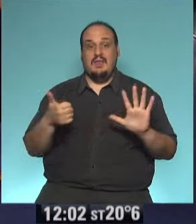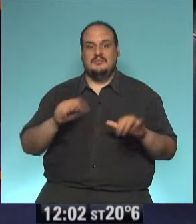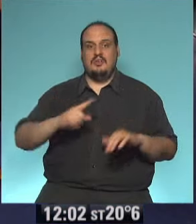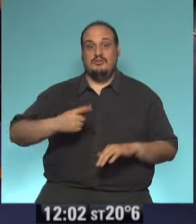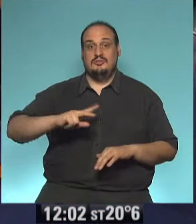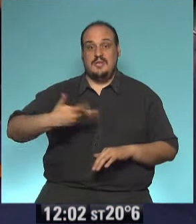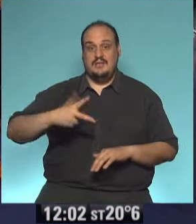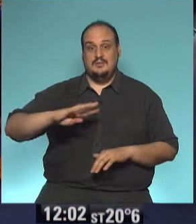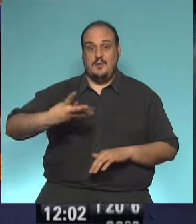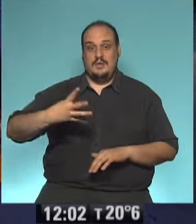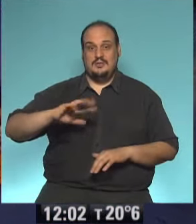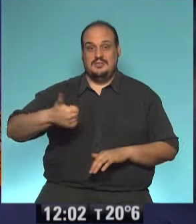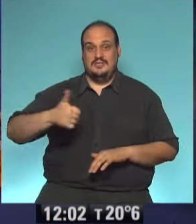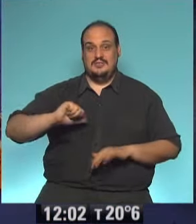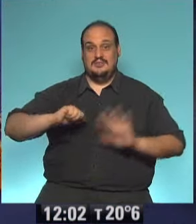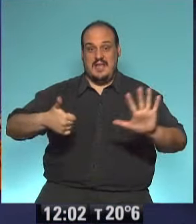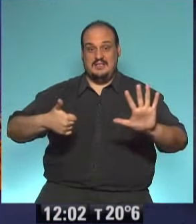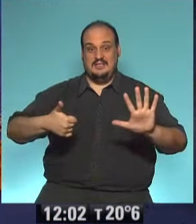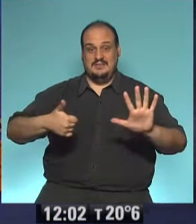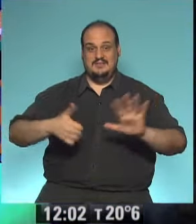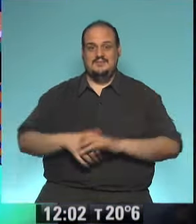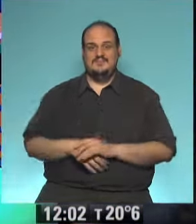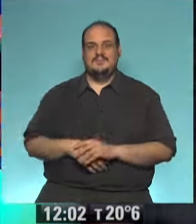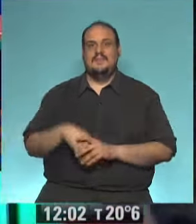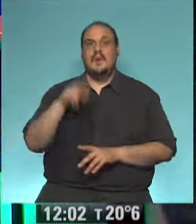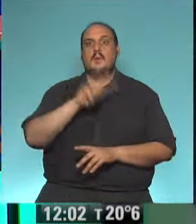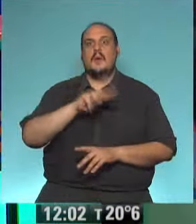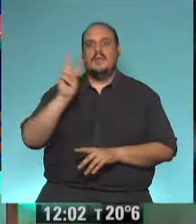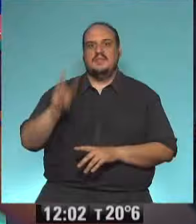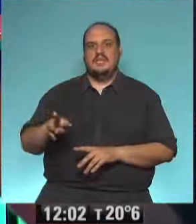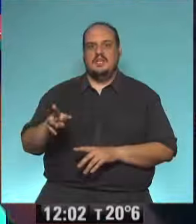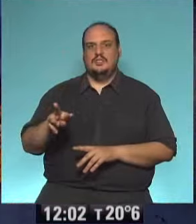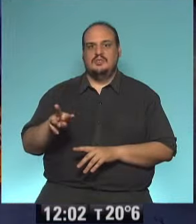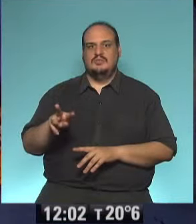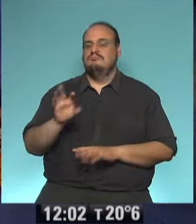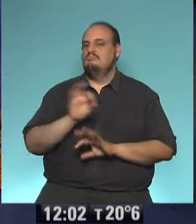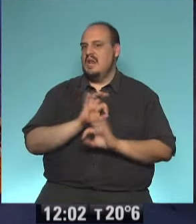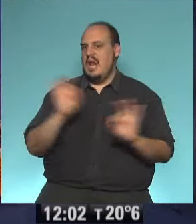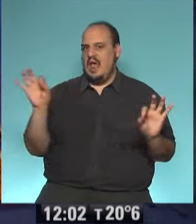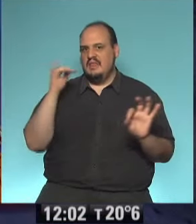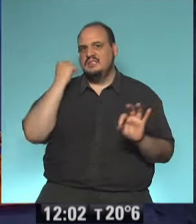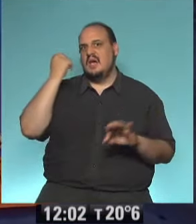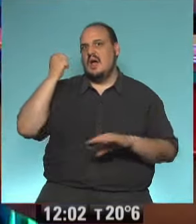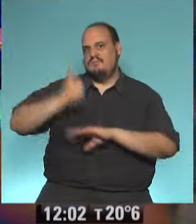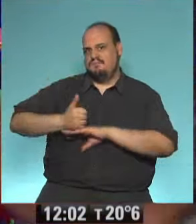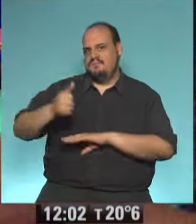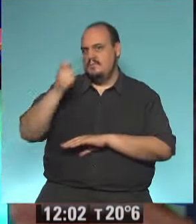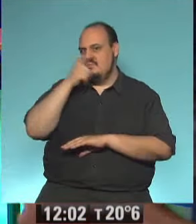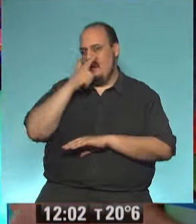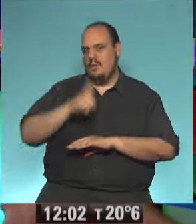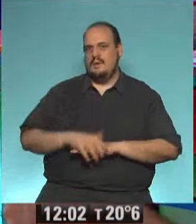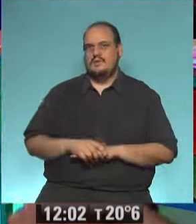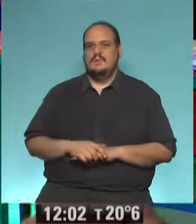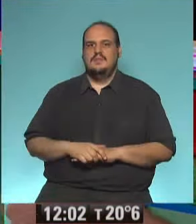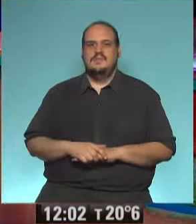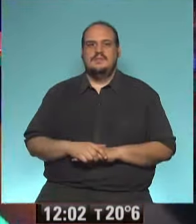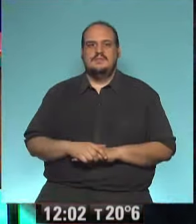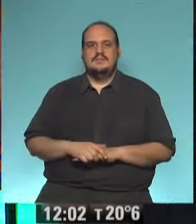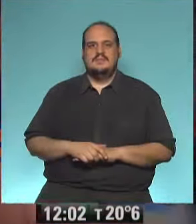1, 2, 3, 4, 5, 6. ¡22! 22 me parece que está todo que ok. Sabíamos que no, porque Mauri también había caído acá. Así